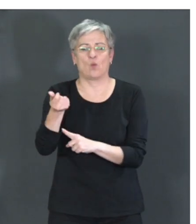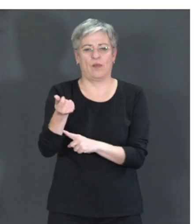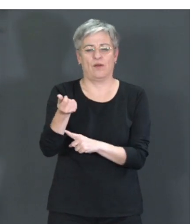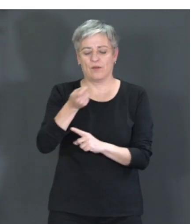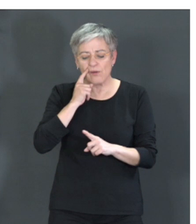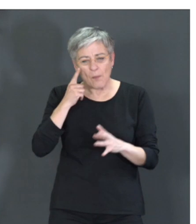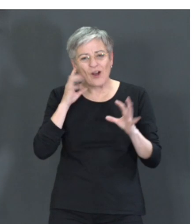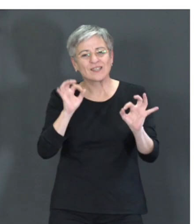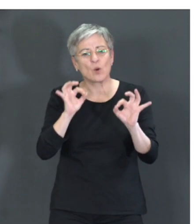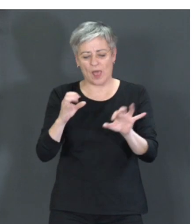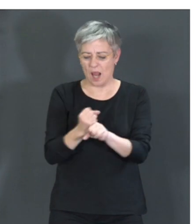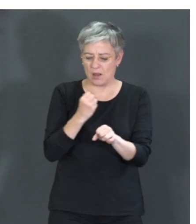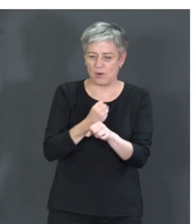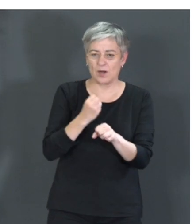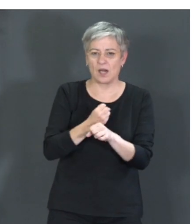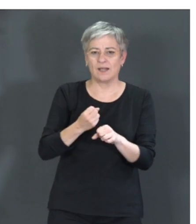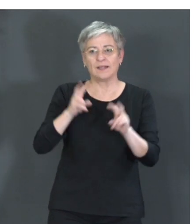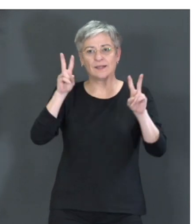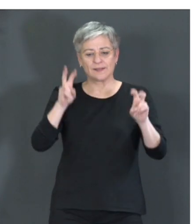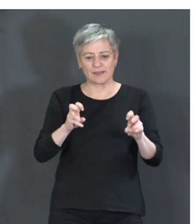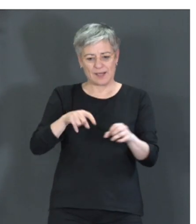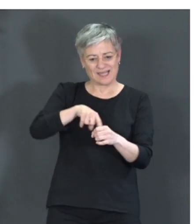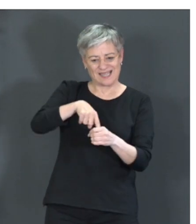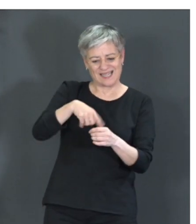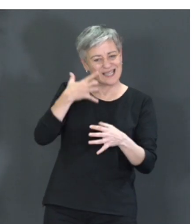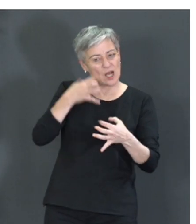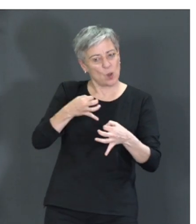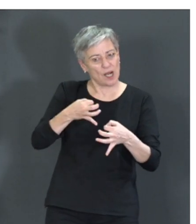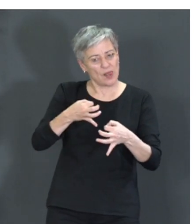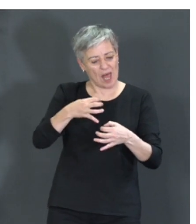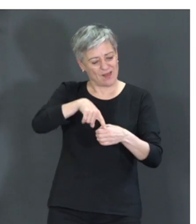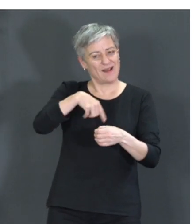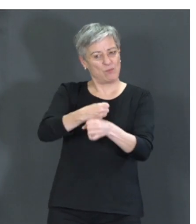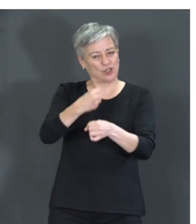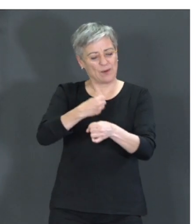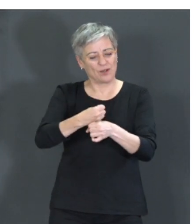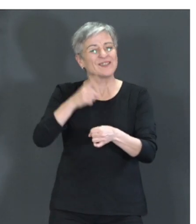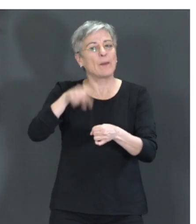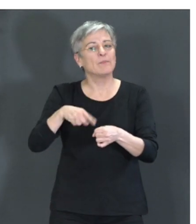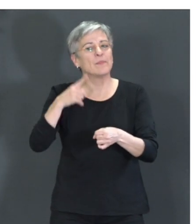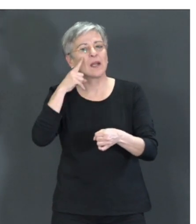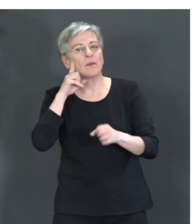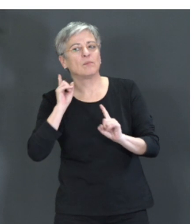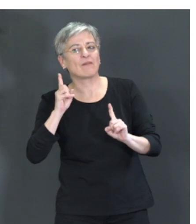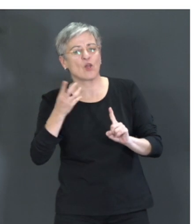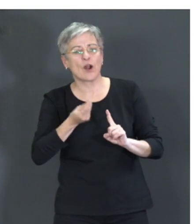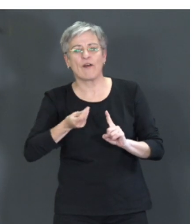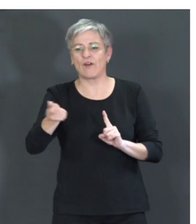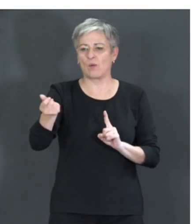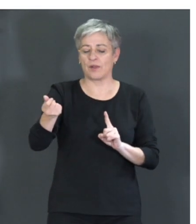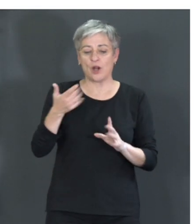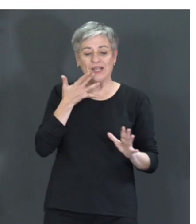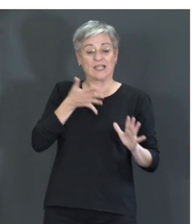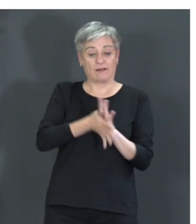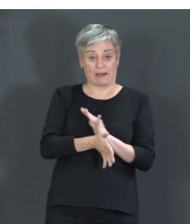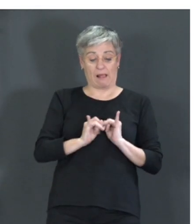La seguridad laboral, pues también la seguridad en el puesto implica el tema de la evacuación, ¿no? No solo el hecho de poder llegar,